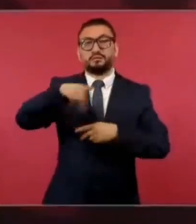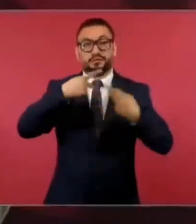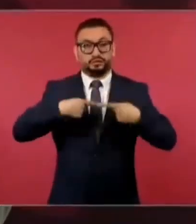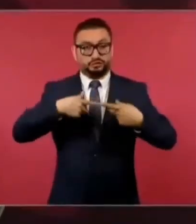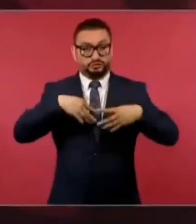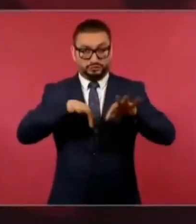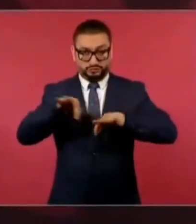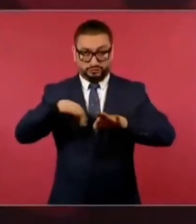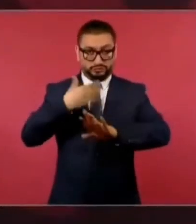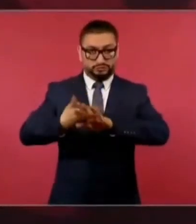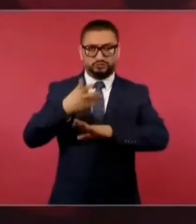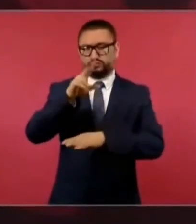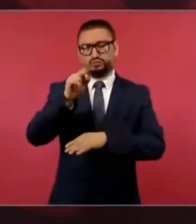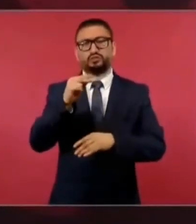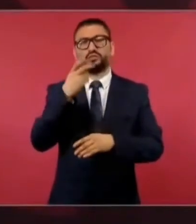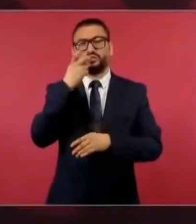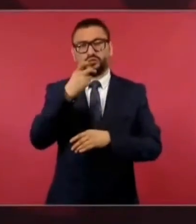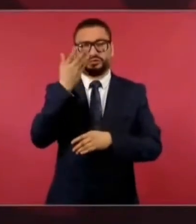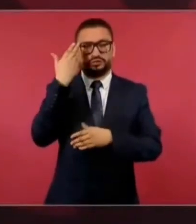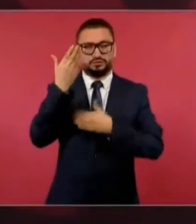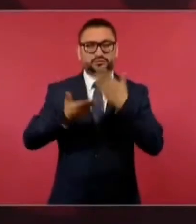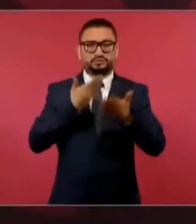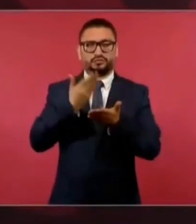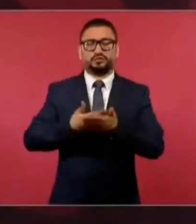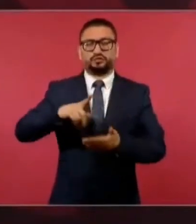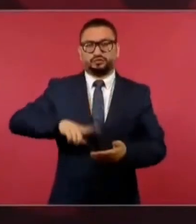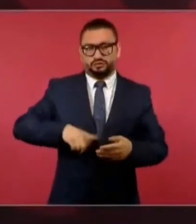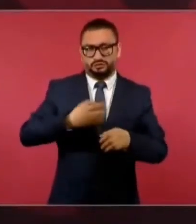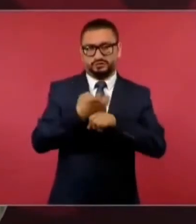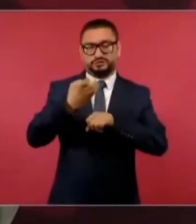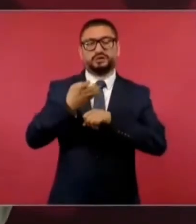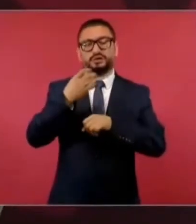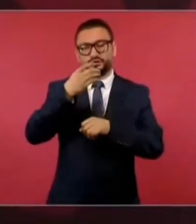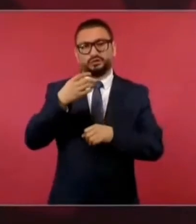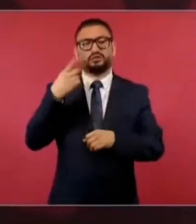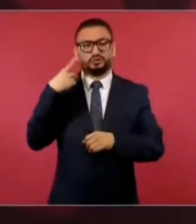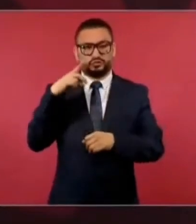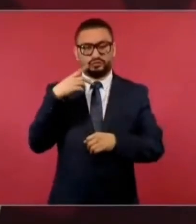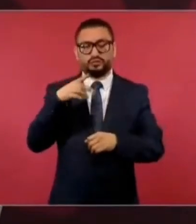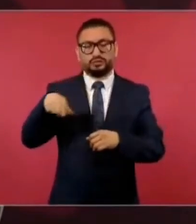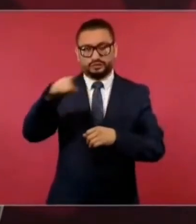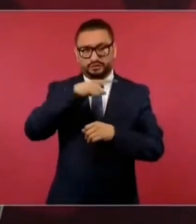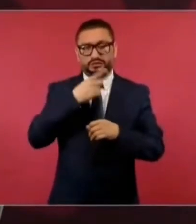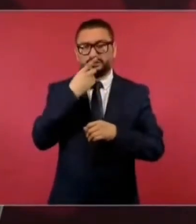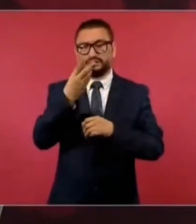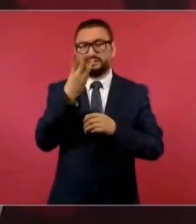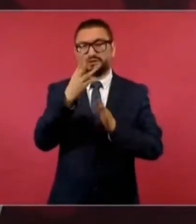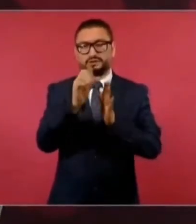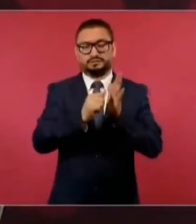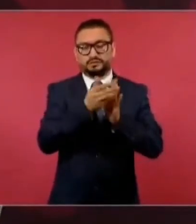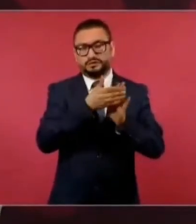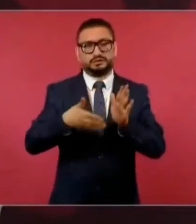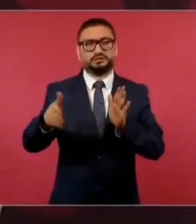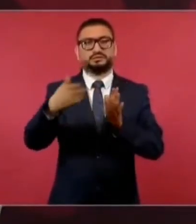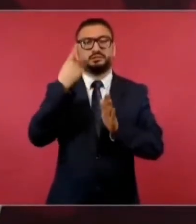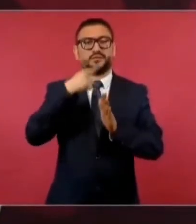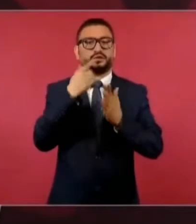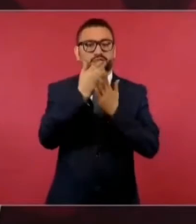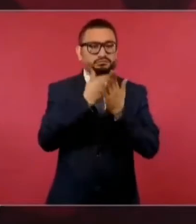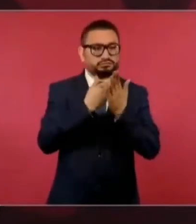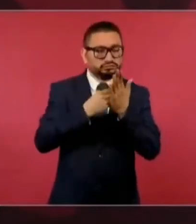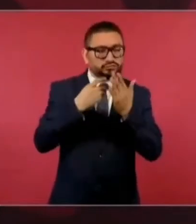por eso planteamos a estos 2 gobiernos estatales de Durango y Coahuila, darnos estos 3 meses para poder tener esa